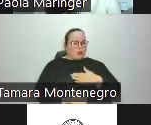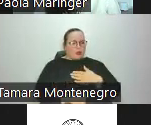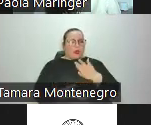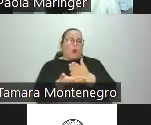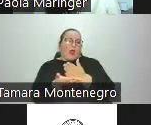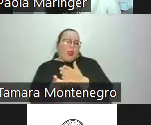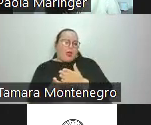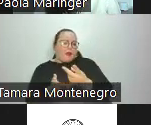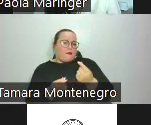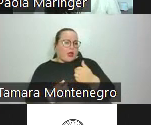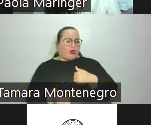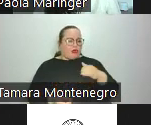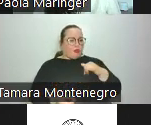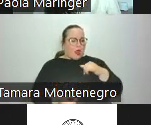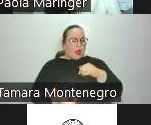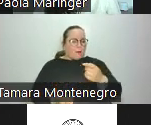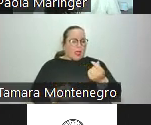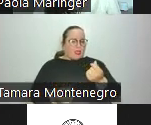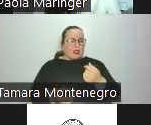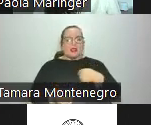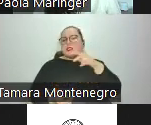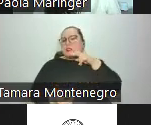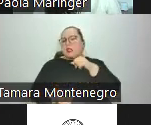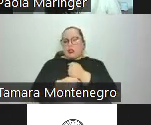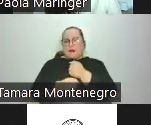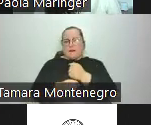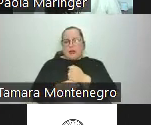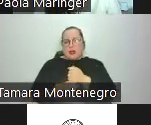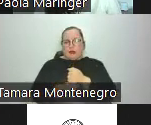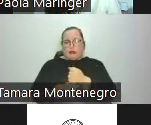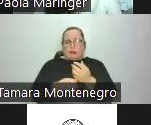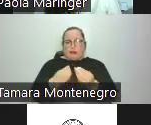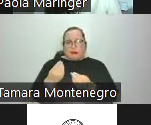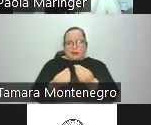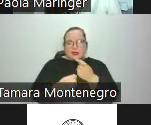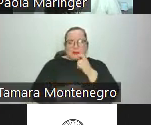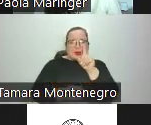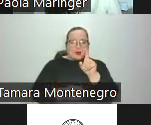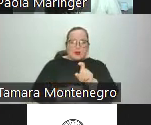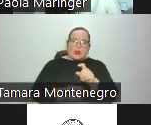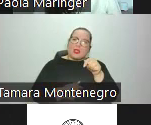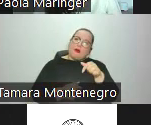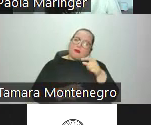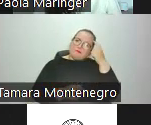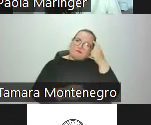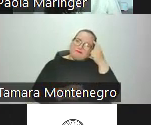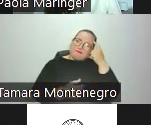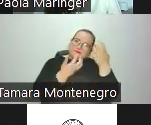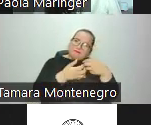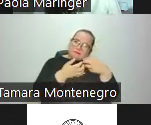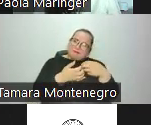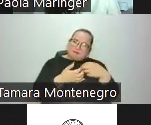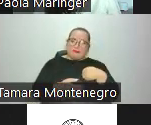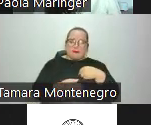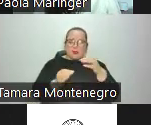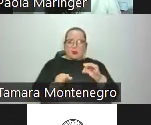estoy trabajando si me voy a quedar sin trabajo de nuevo? Y esa es la pregunta que hoy día uno se hace. Ahí está